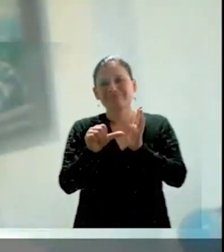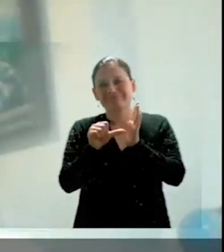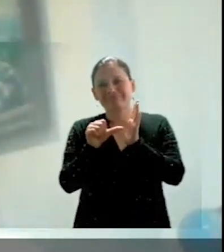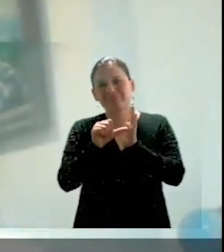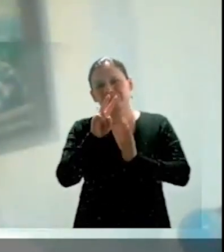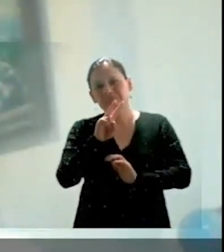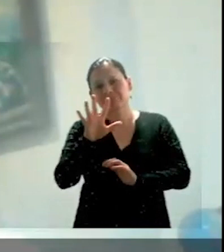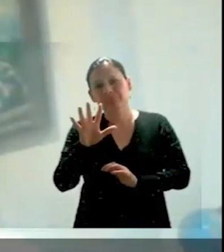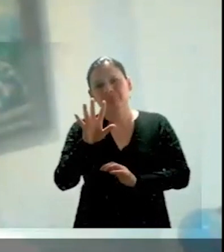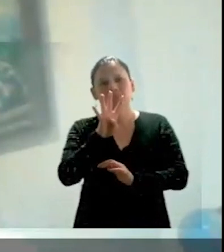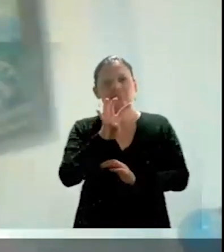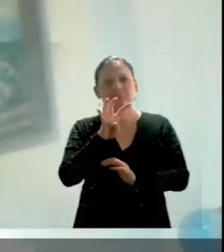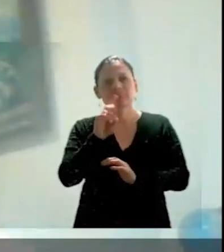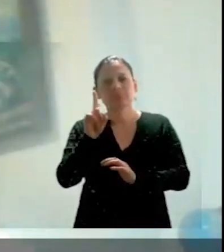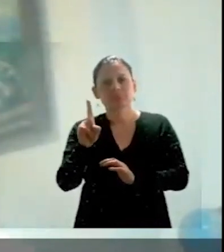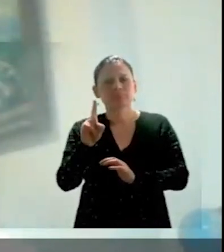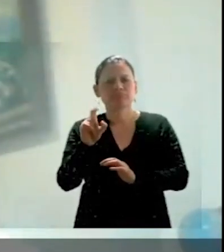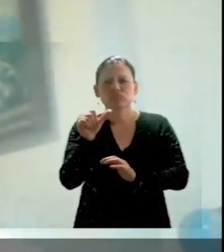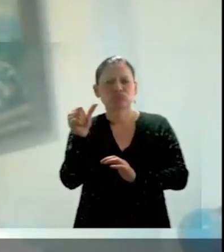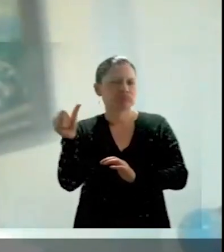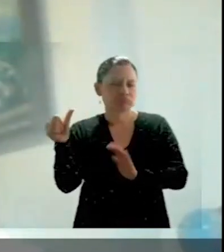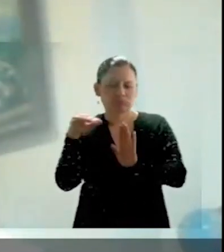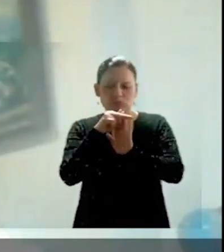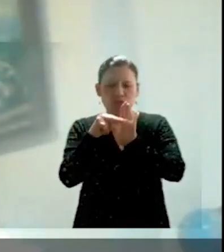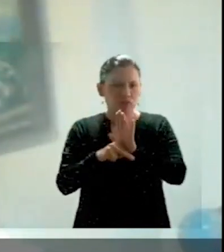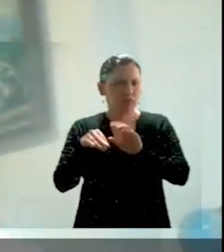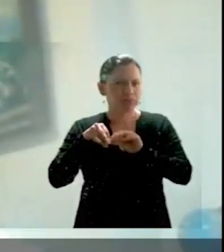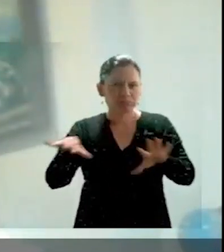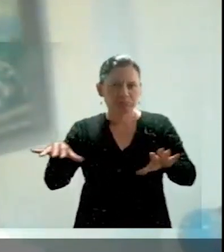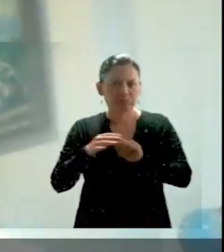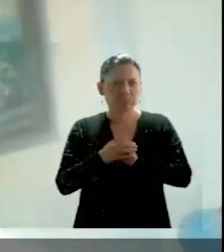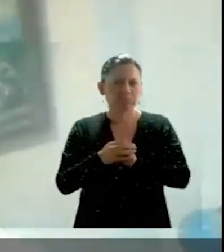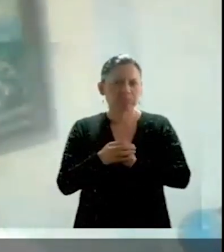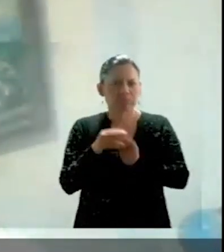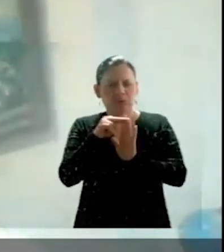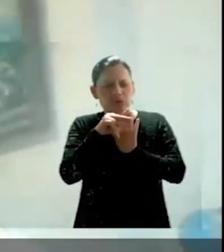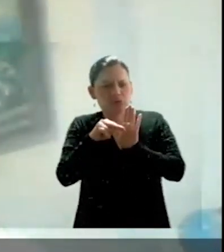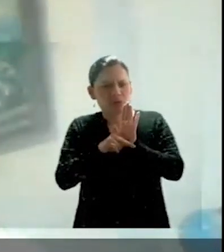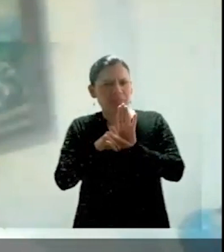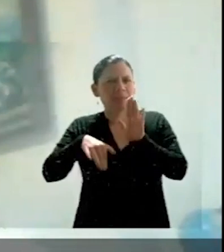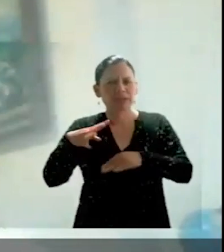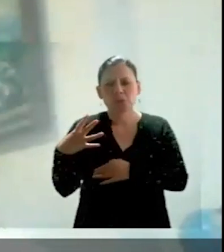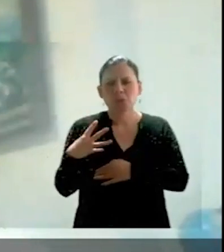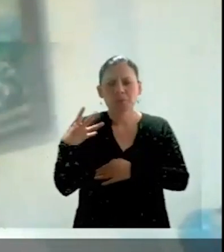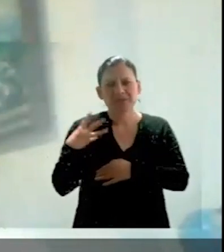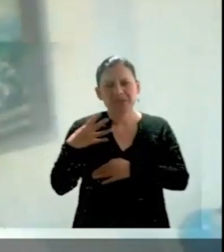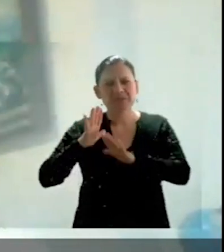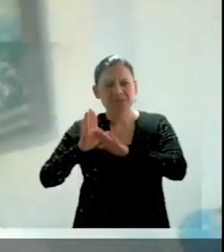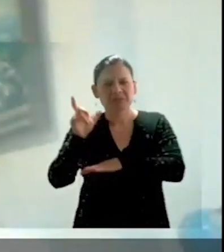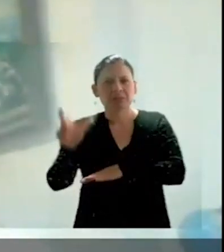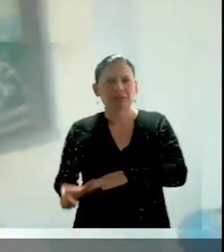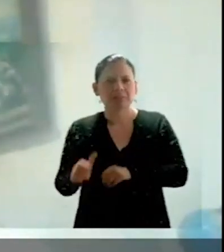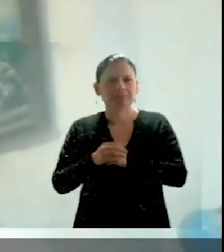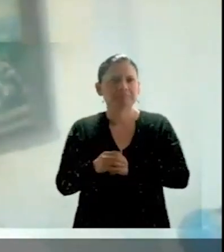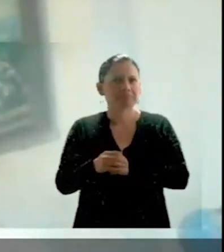2591 y de otras normas que se han dictado, bueno, han sido normas más de competencia y demás, yo creo